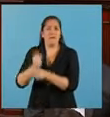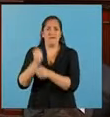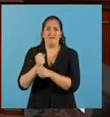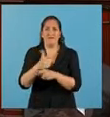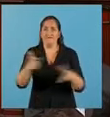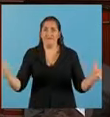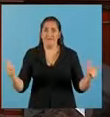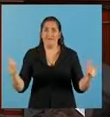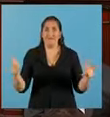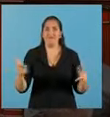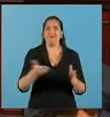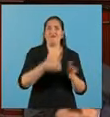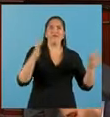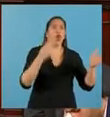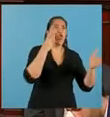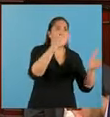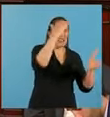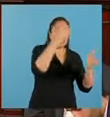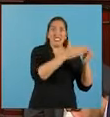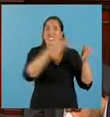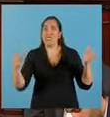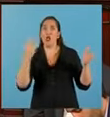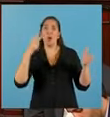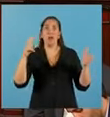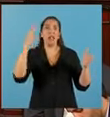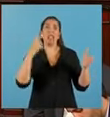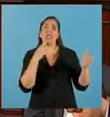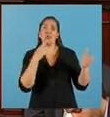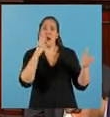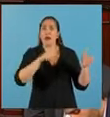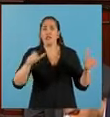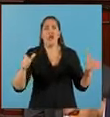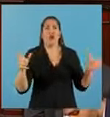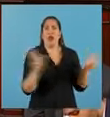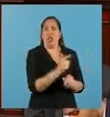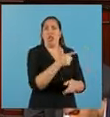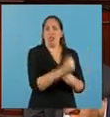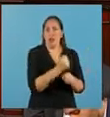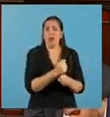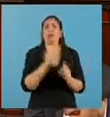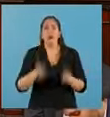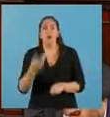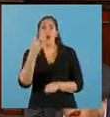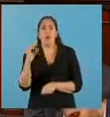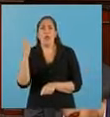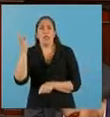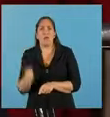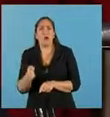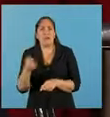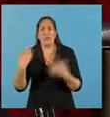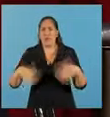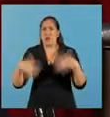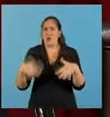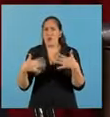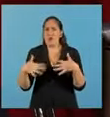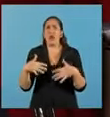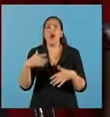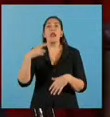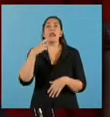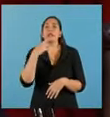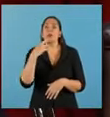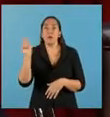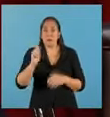2019. La industria instalada registra un nivel de capacidad ociosa que roza el 40%. Llevamos 19